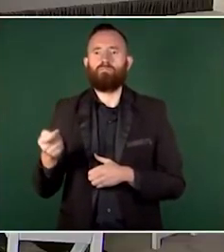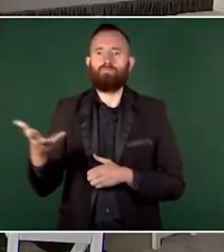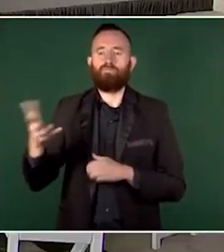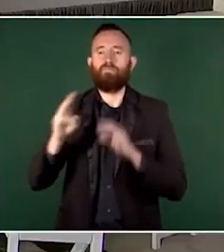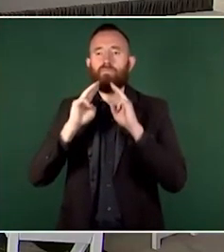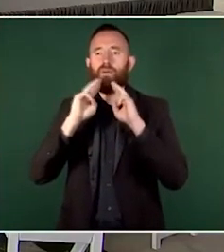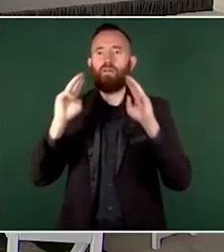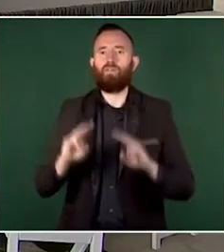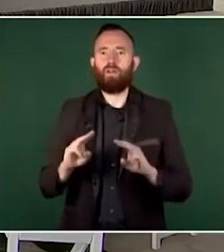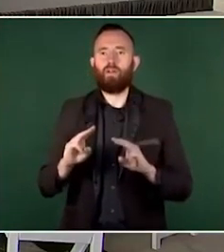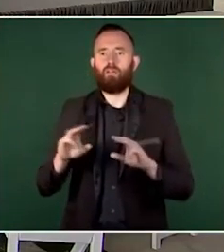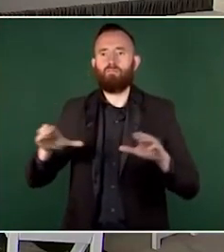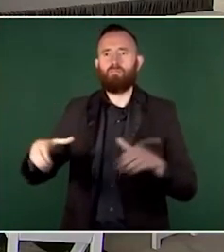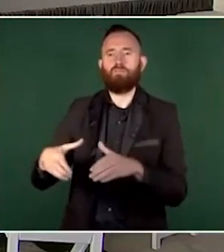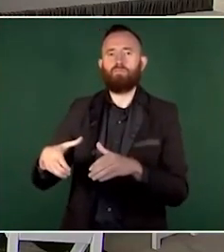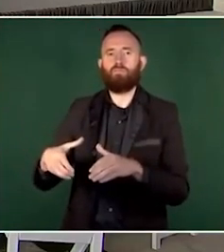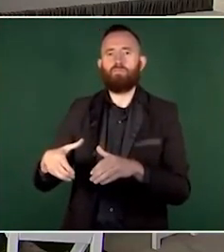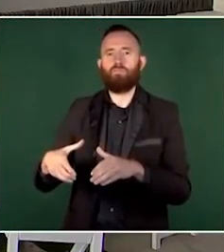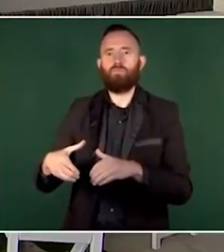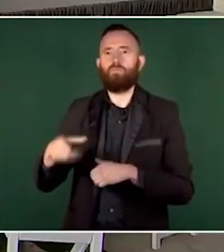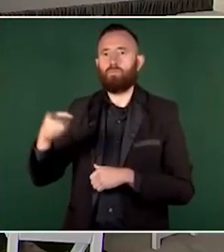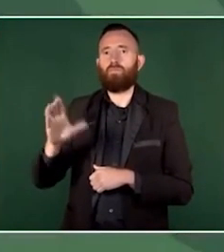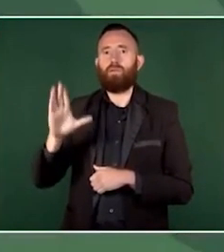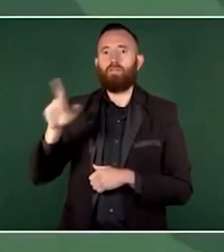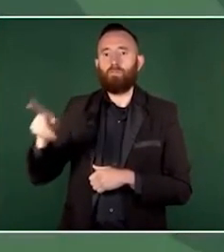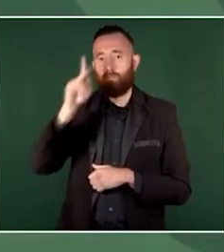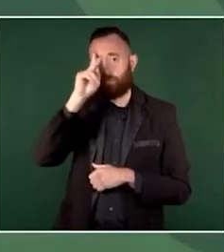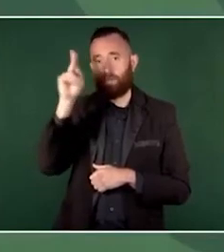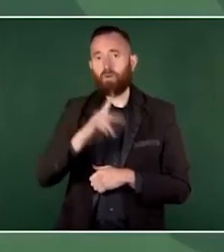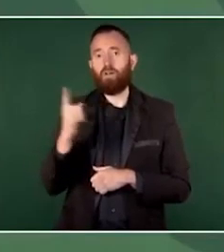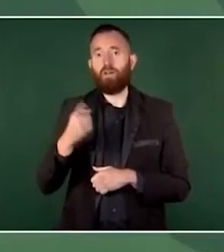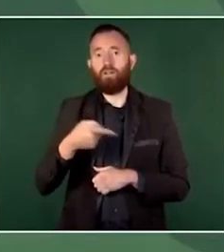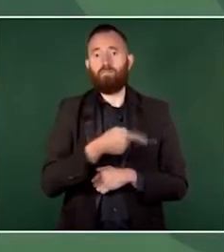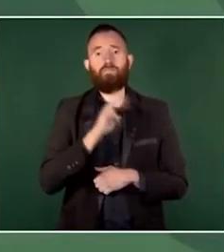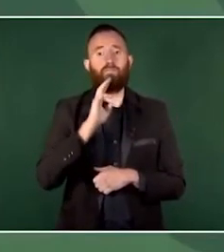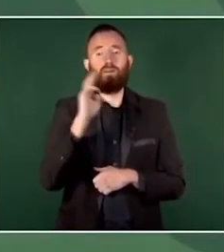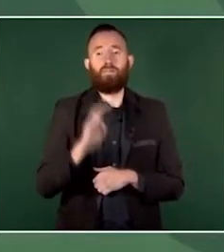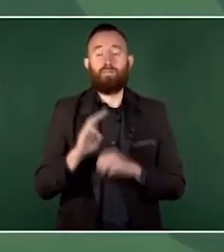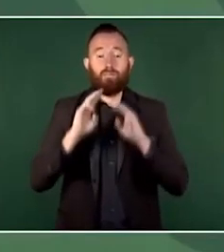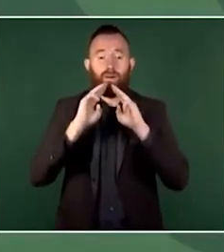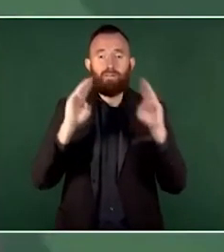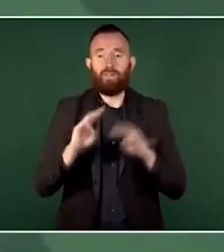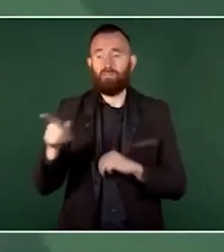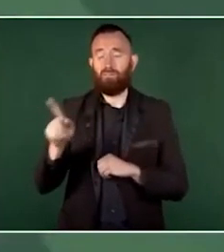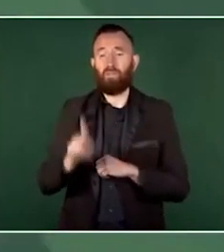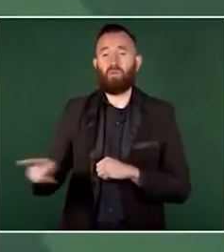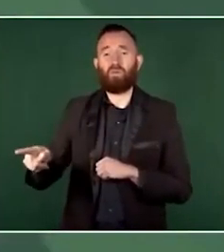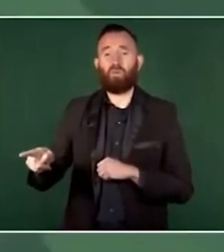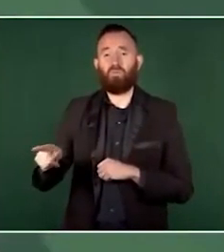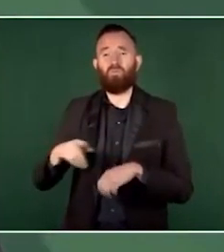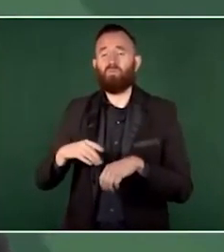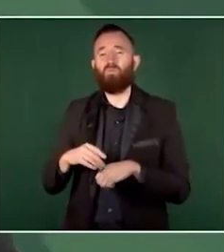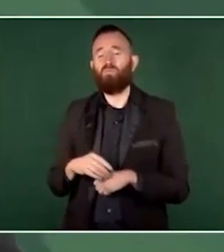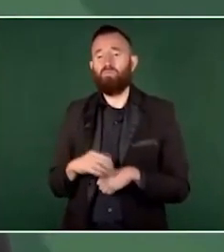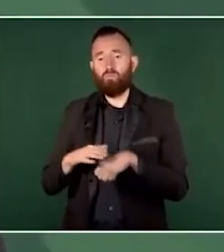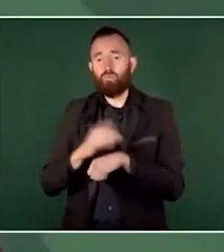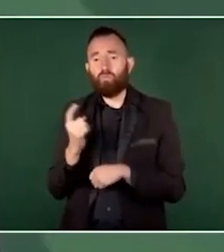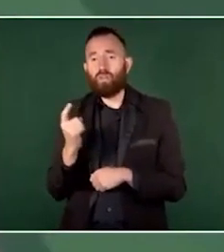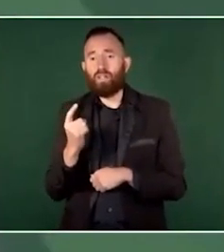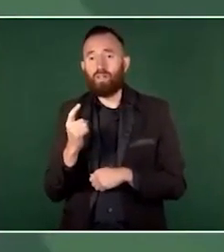Y peor que las mafias, porque las mafias